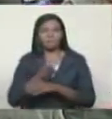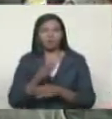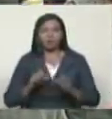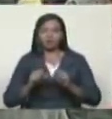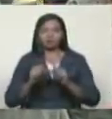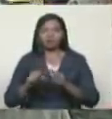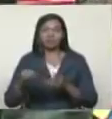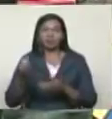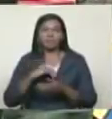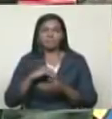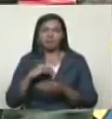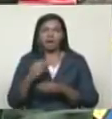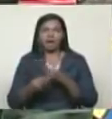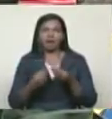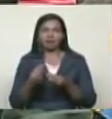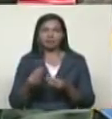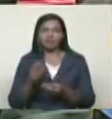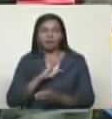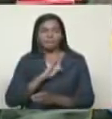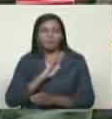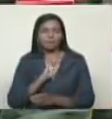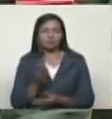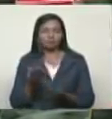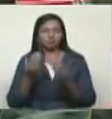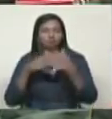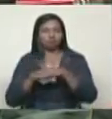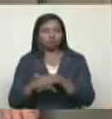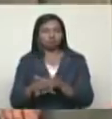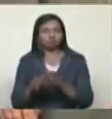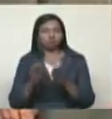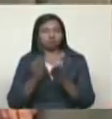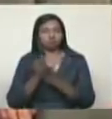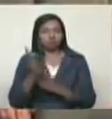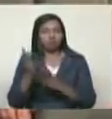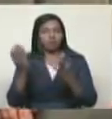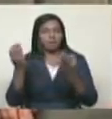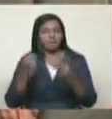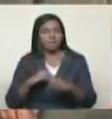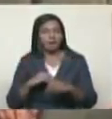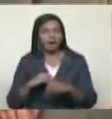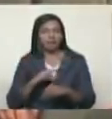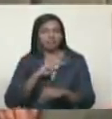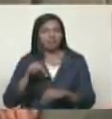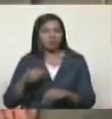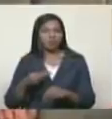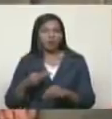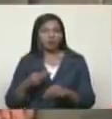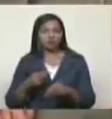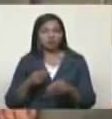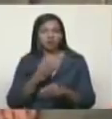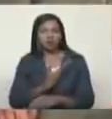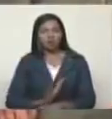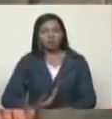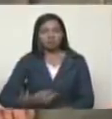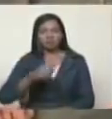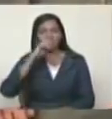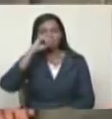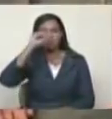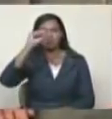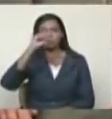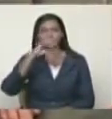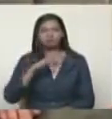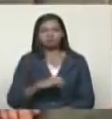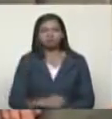mantener monolíticamente cohesionados, disciplinados, subordinados a nuestro comandante en jefe, Nicolás Maduro Moros,